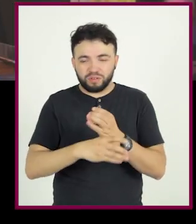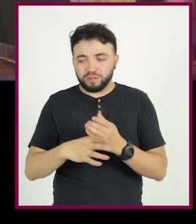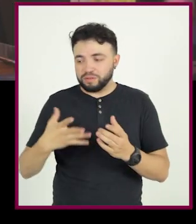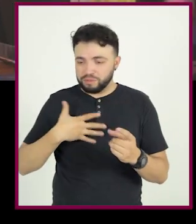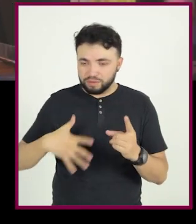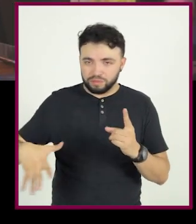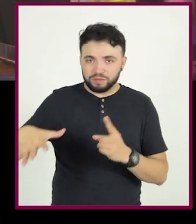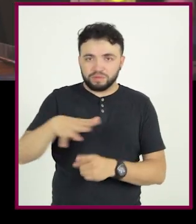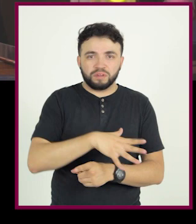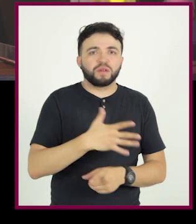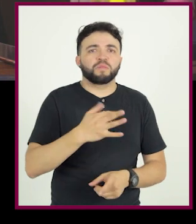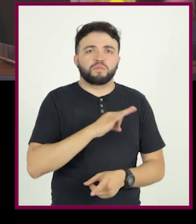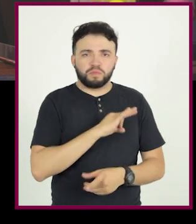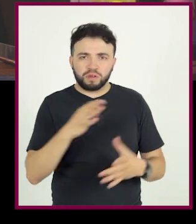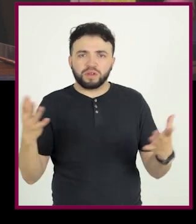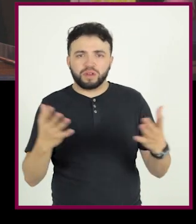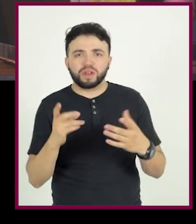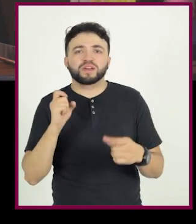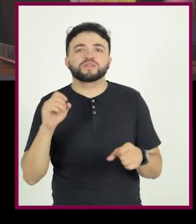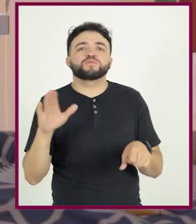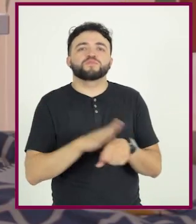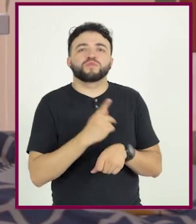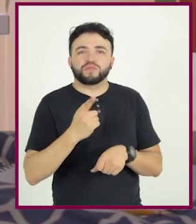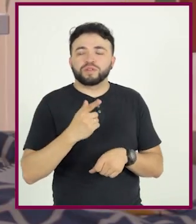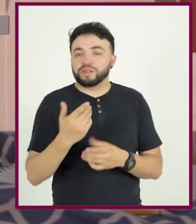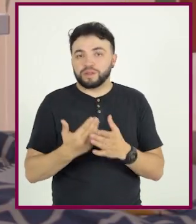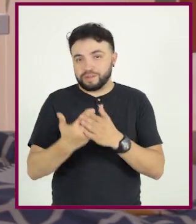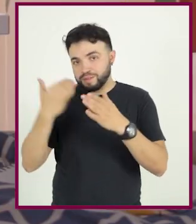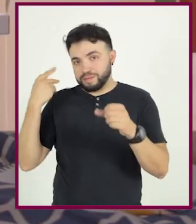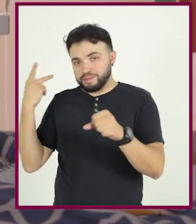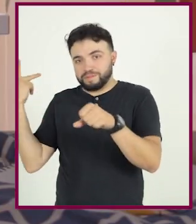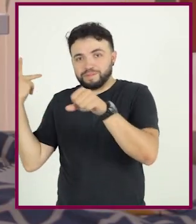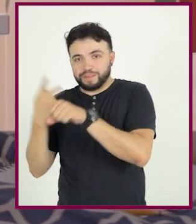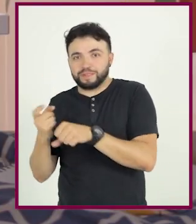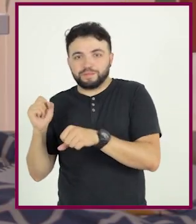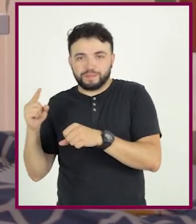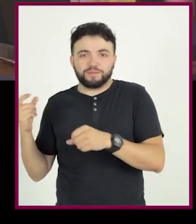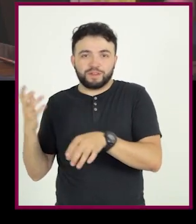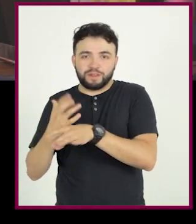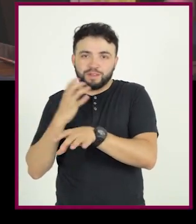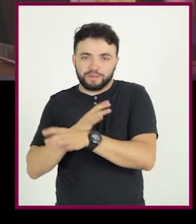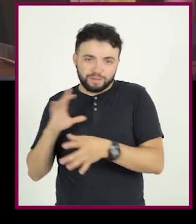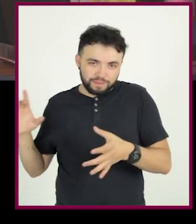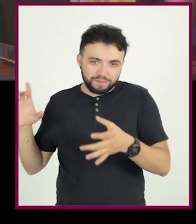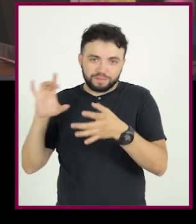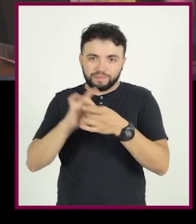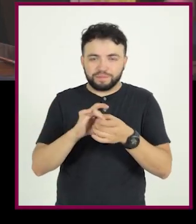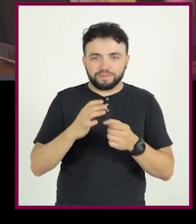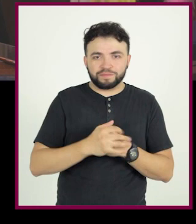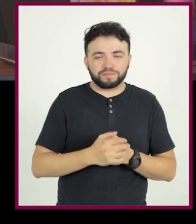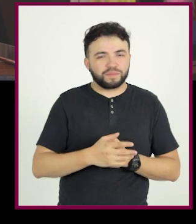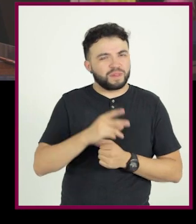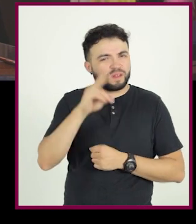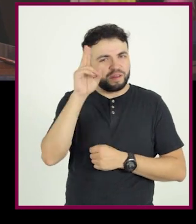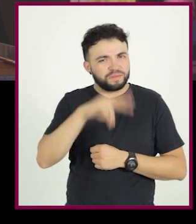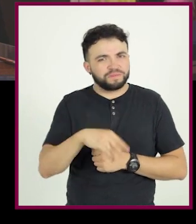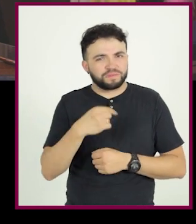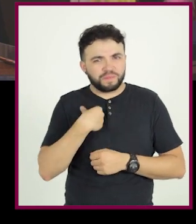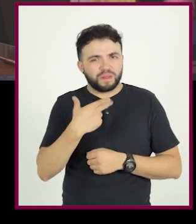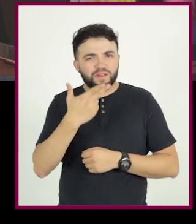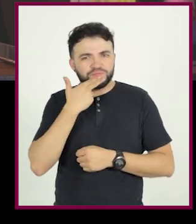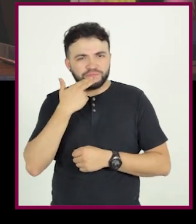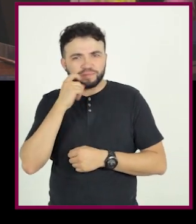bien, todas las cosas que nos rodean son posibles gracias al pasado que las acompaña, así como la noción que tenemos de